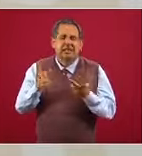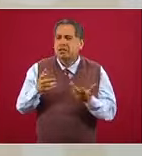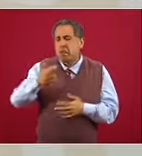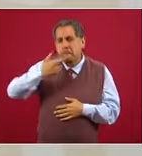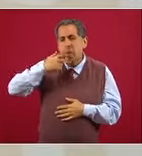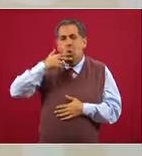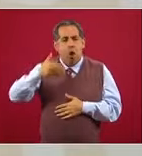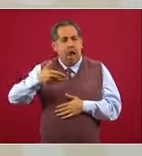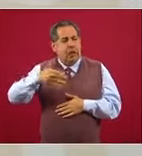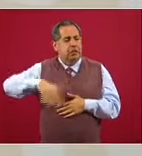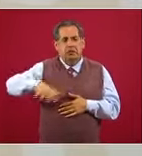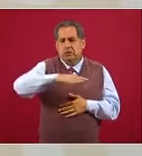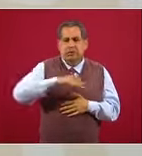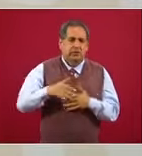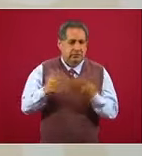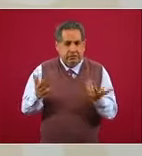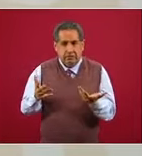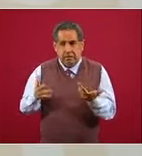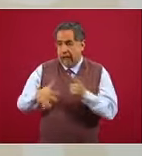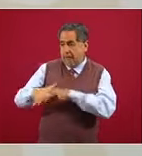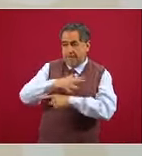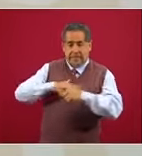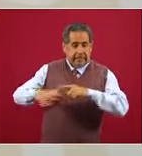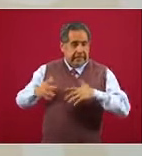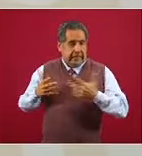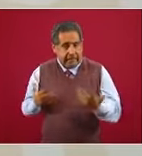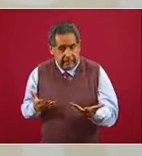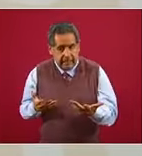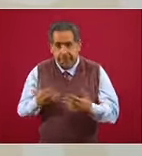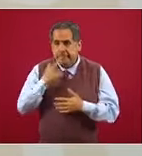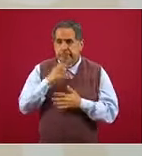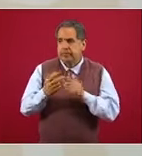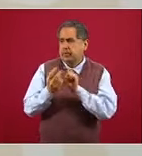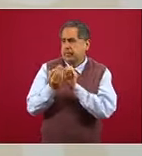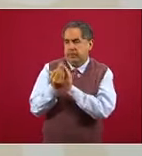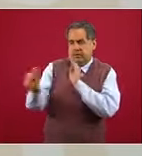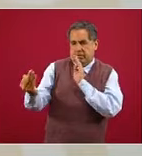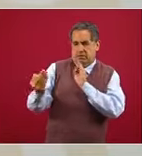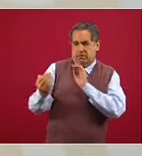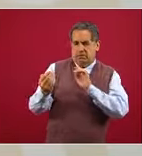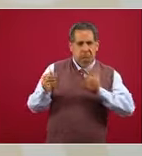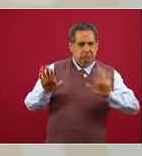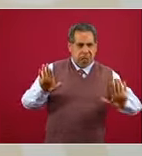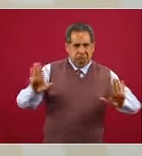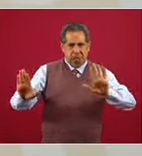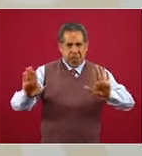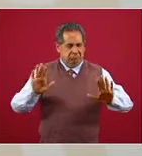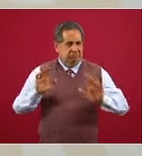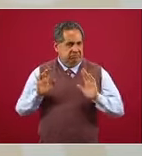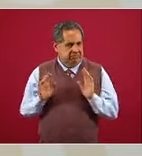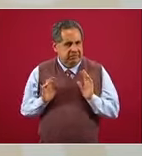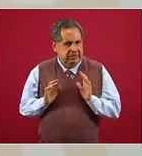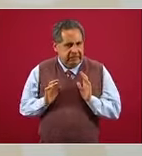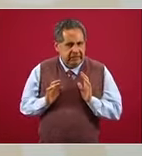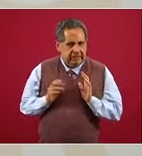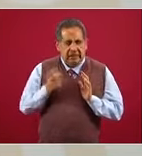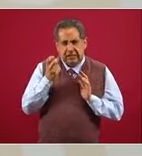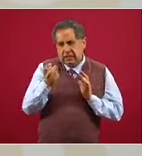mejorar nuestro ambiente social, tener una sana distancia y